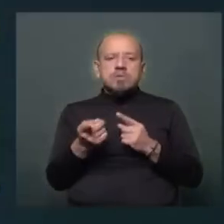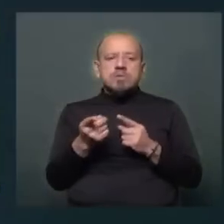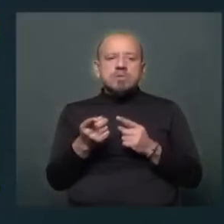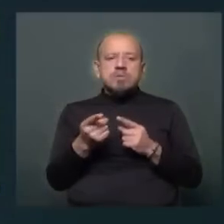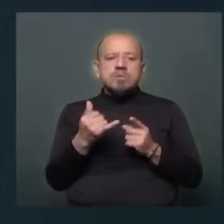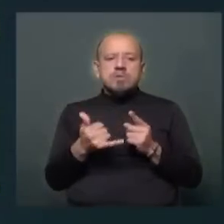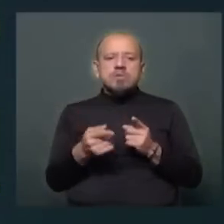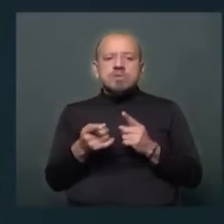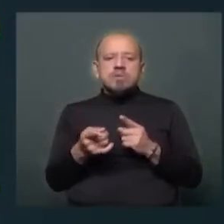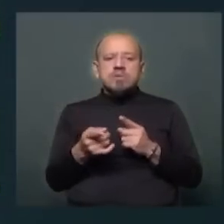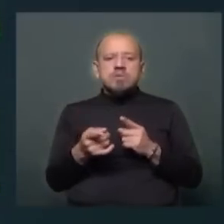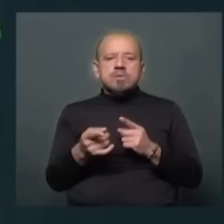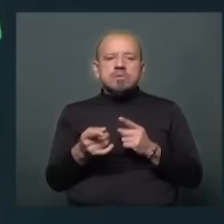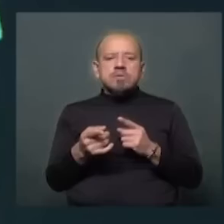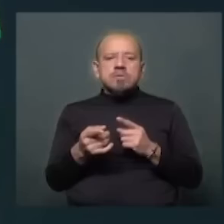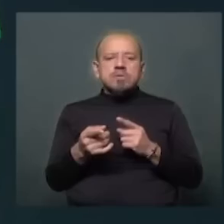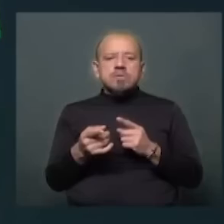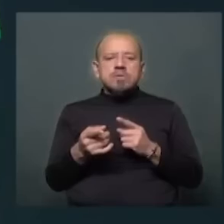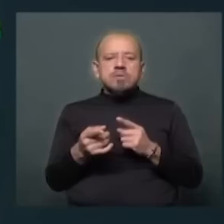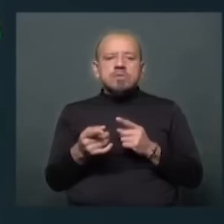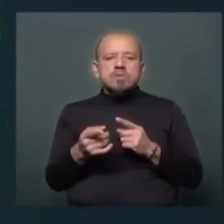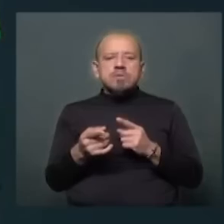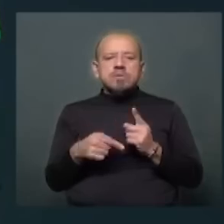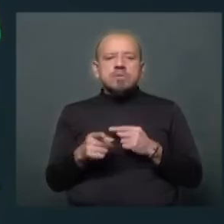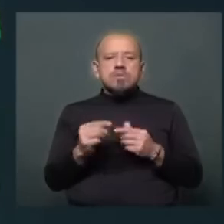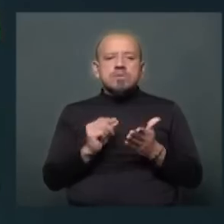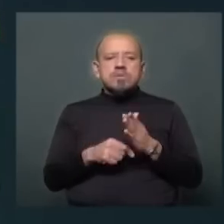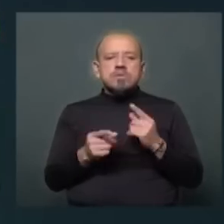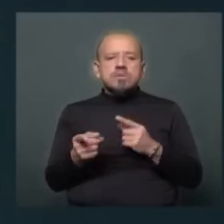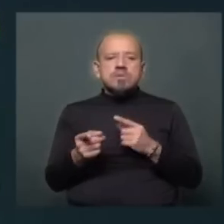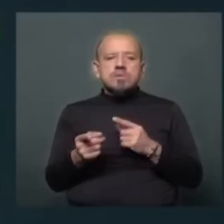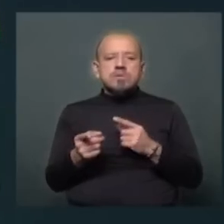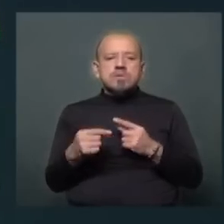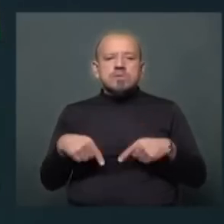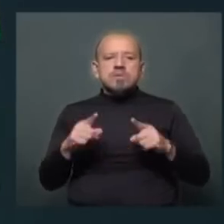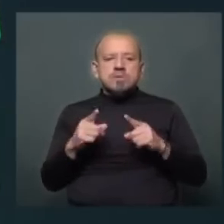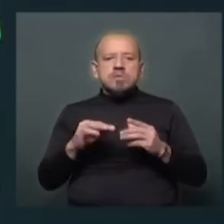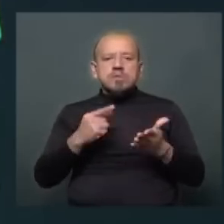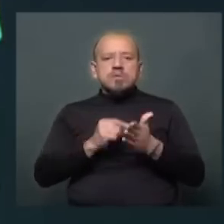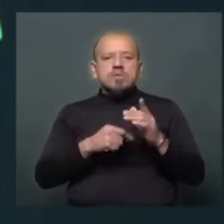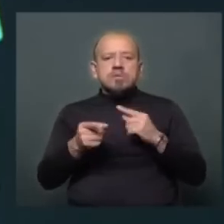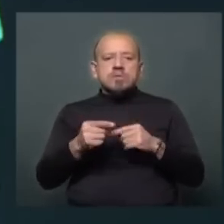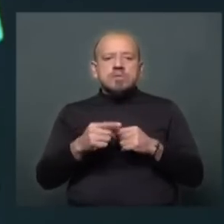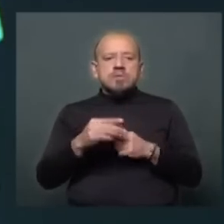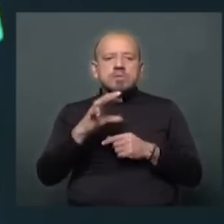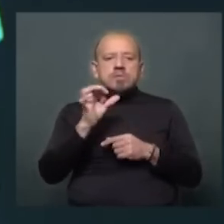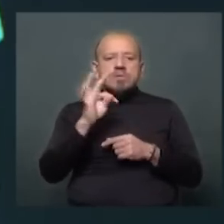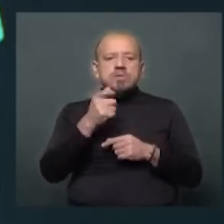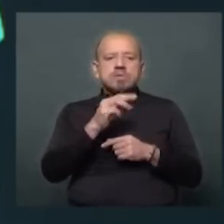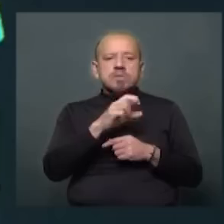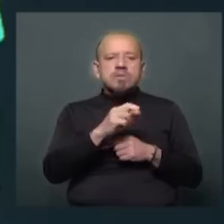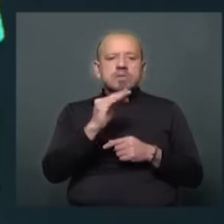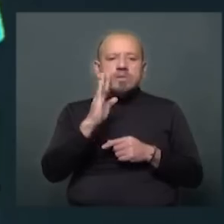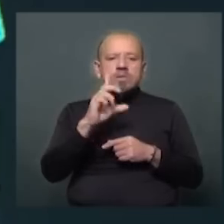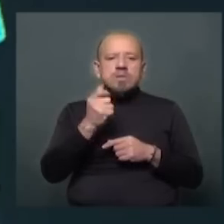estética una cosa así como muy y firmaron hace relativamente poco un contrato con starplus con Disney